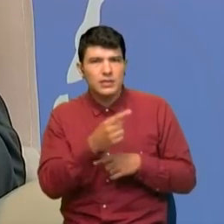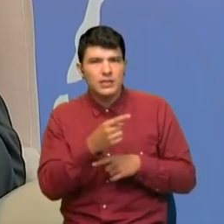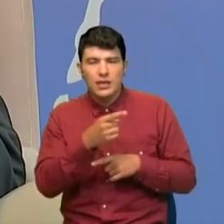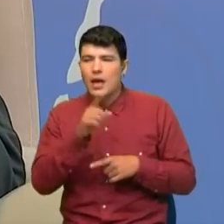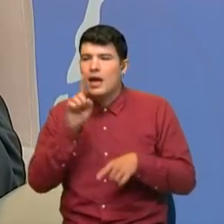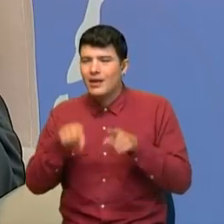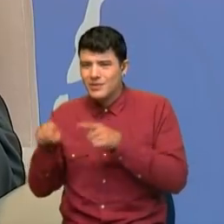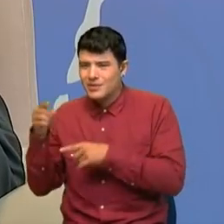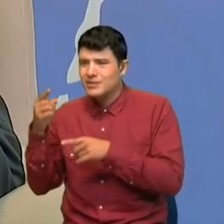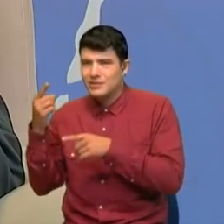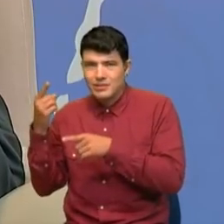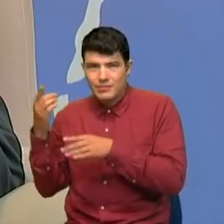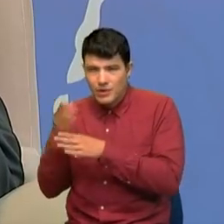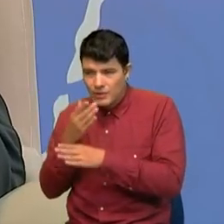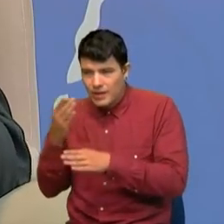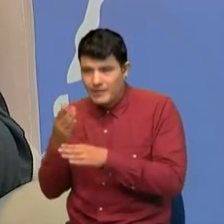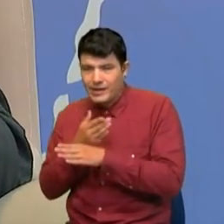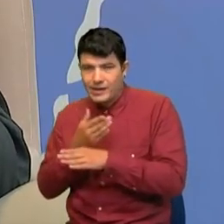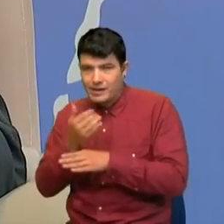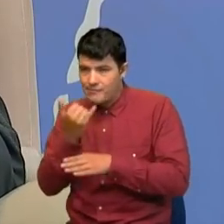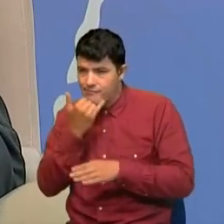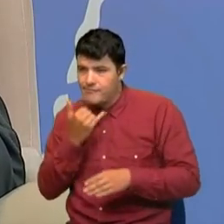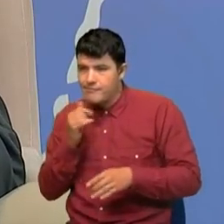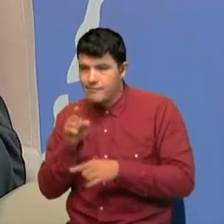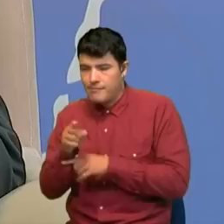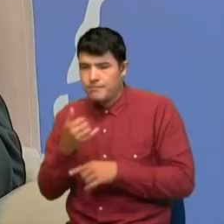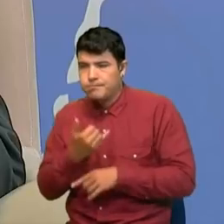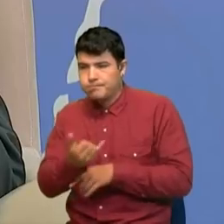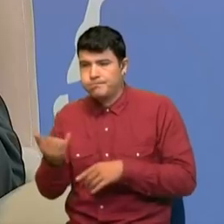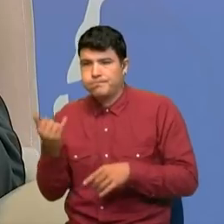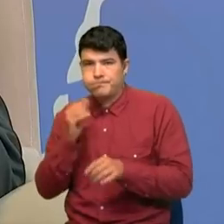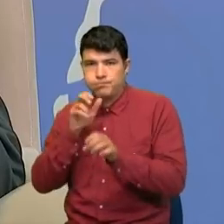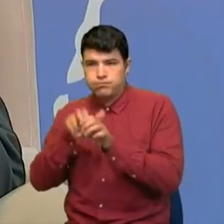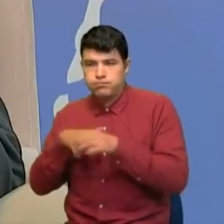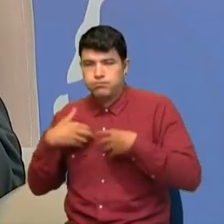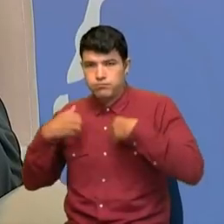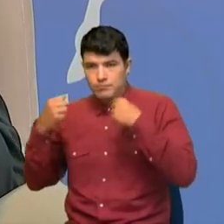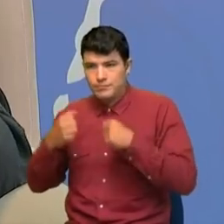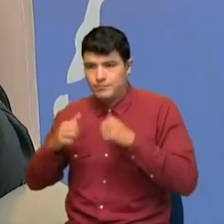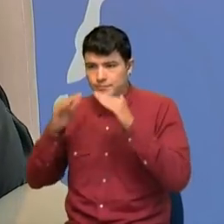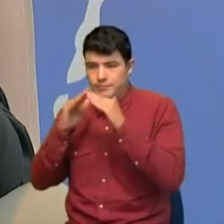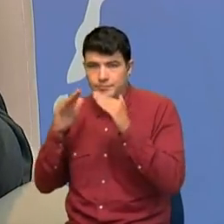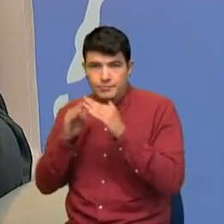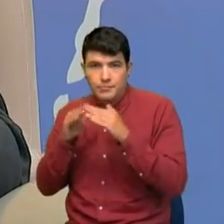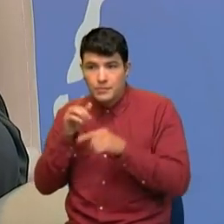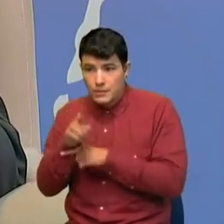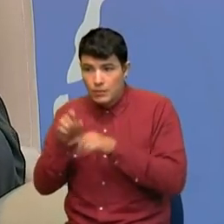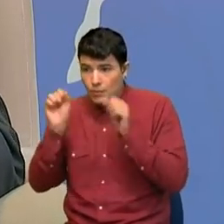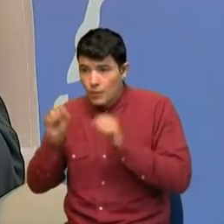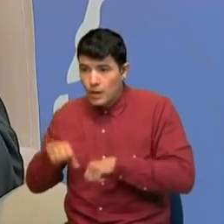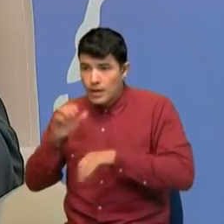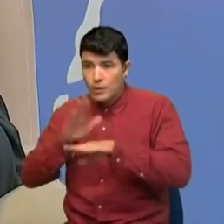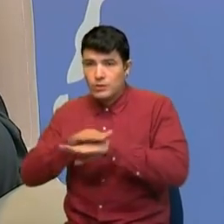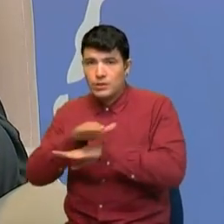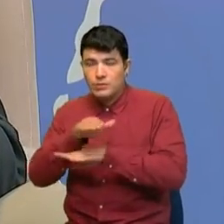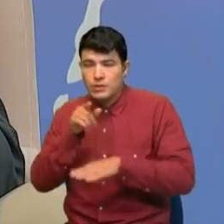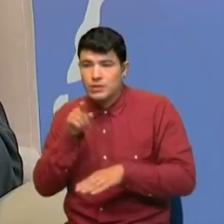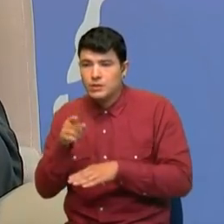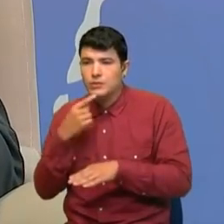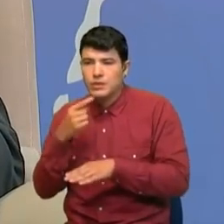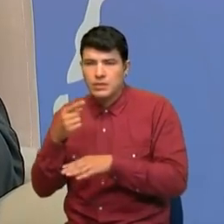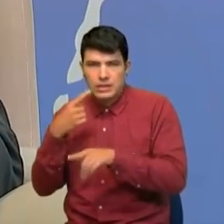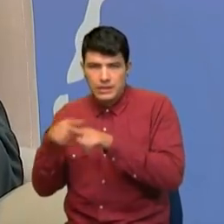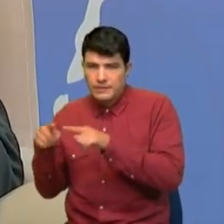como tal, en la existencia como tal de la escritura. Puede ser o de los efectos que tenga esta puede ser por